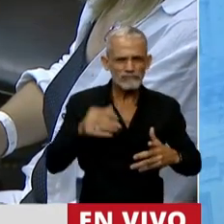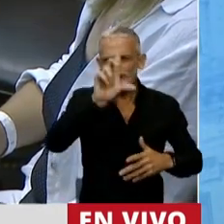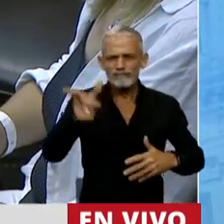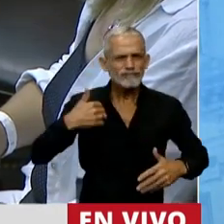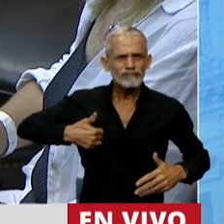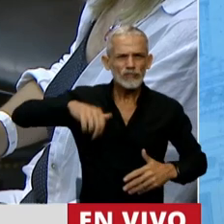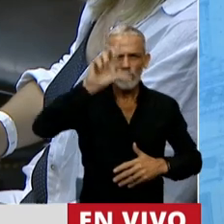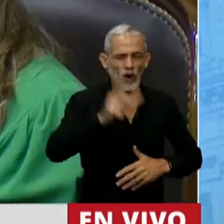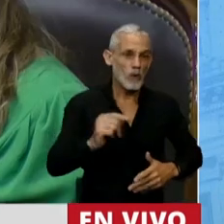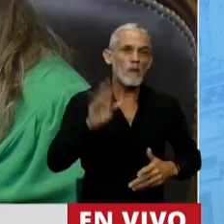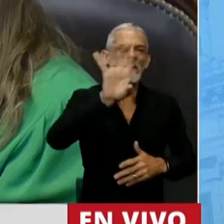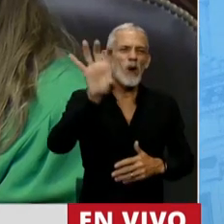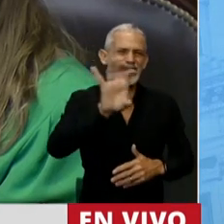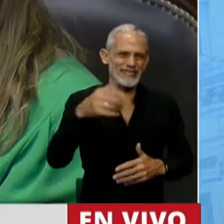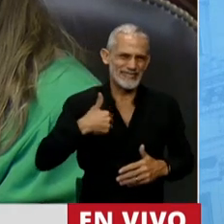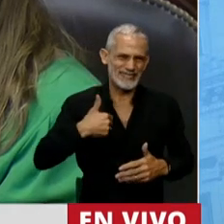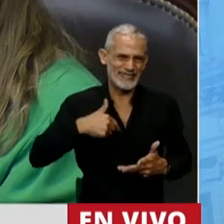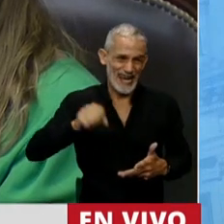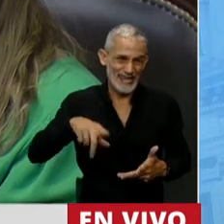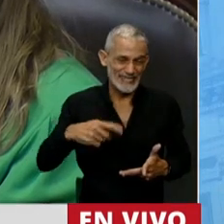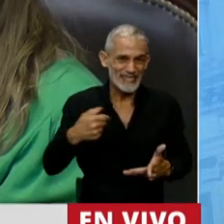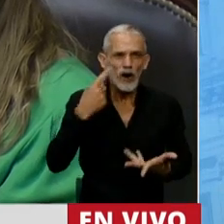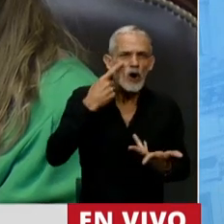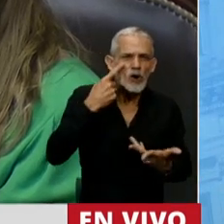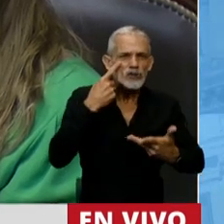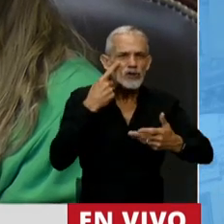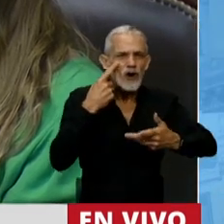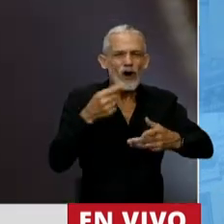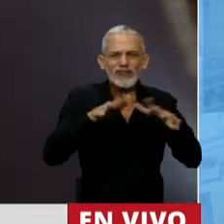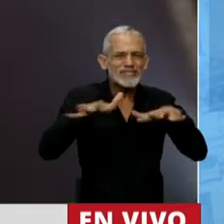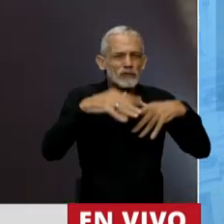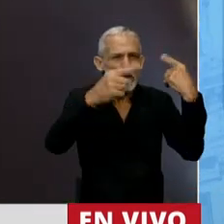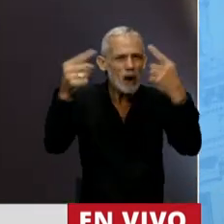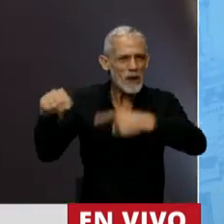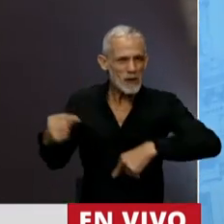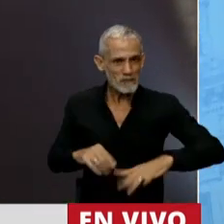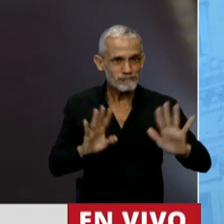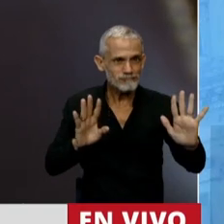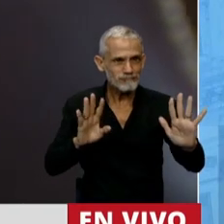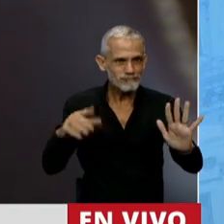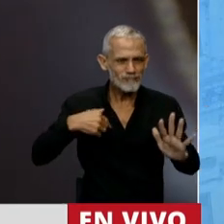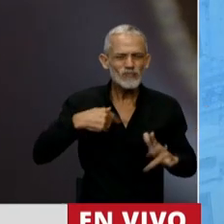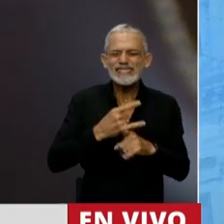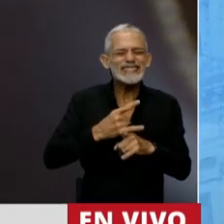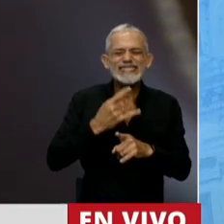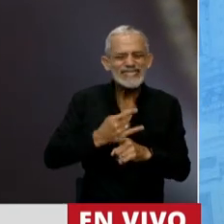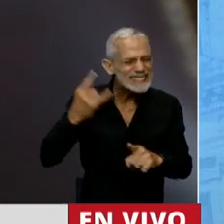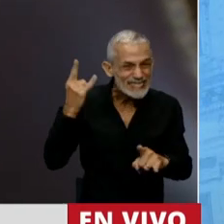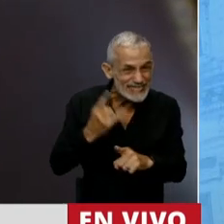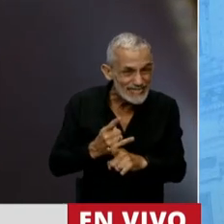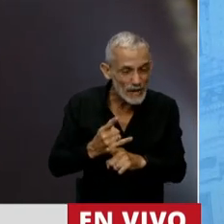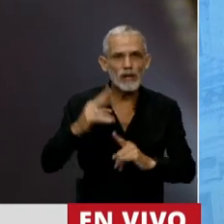ancho de mi provincia, conocido diversas situaciones. Y si hay algo que siempre he hecho